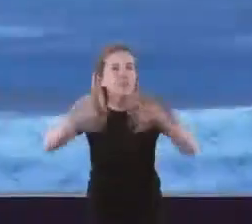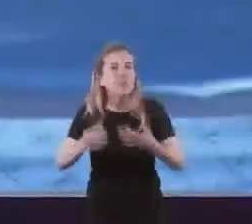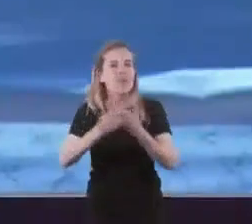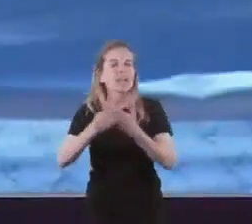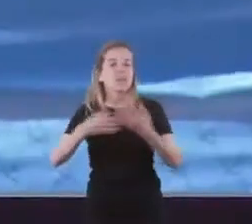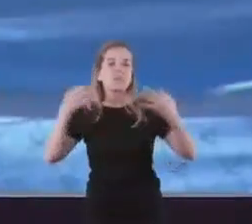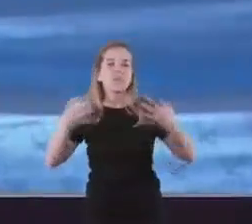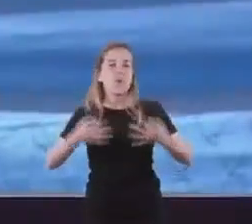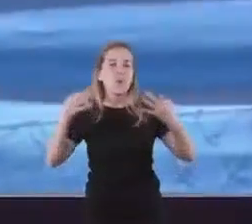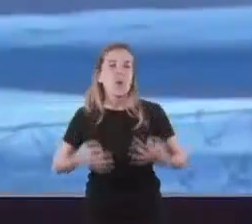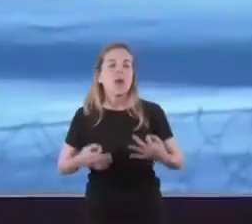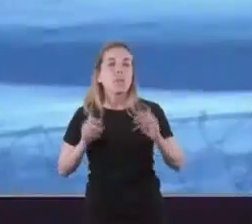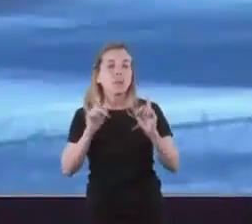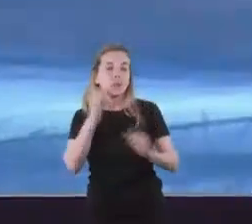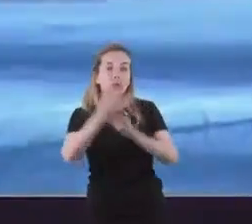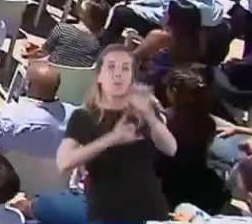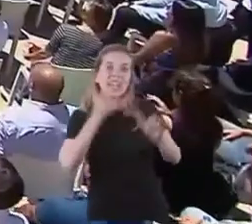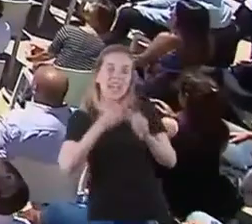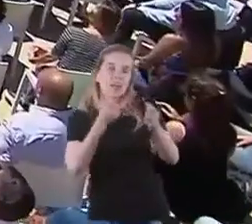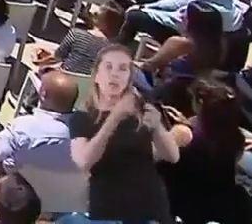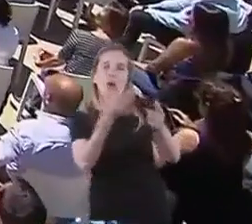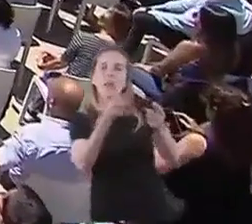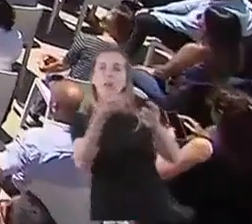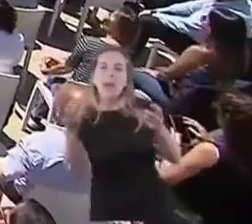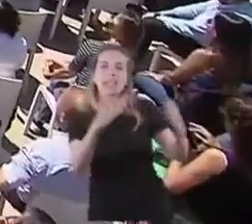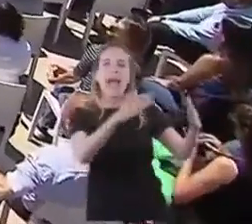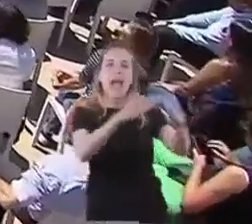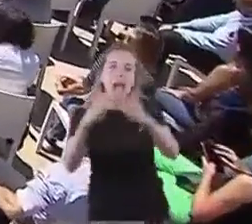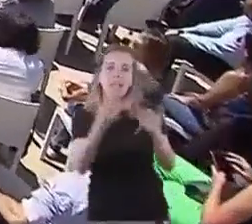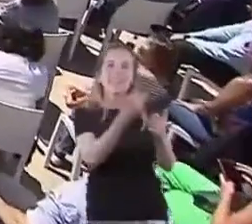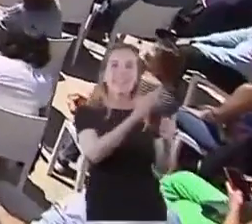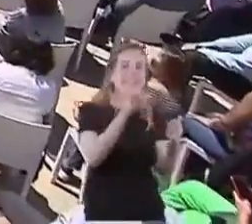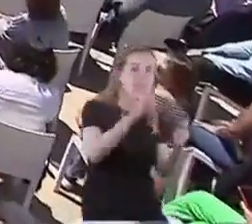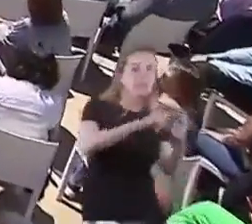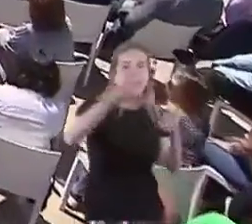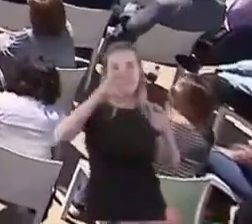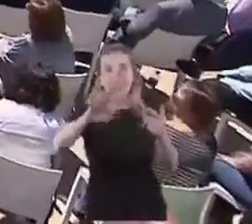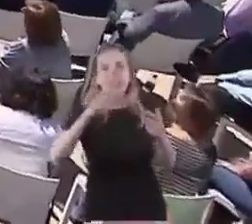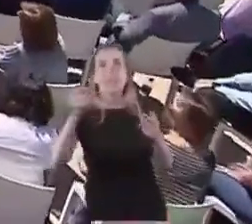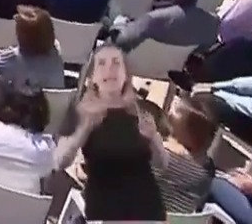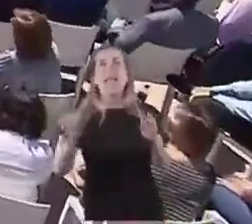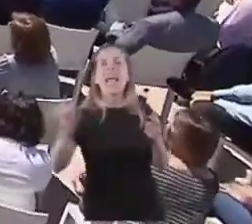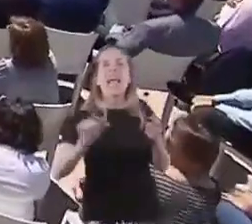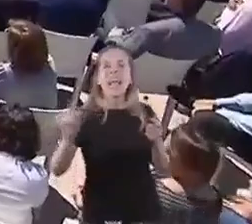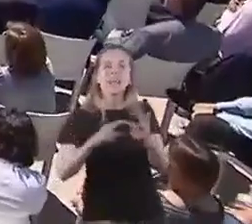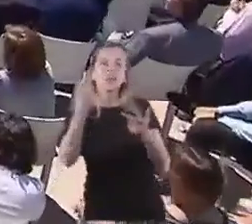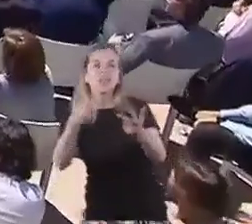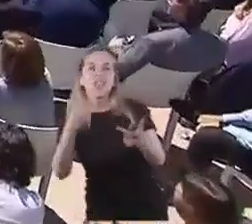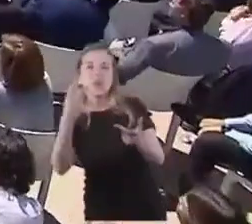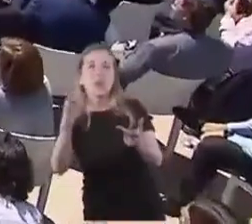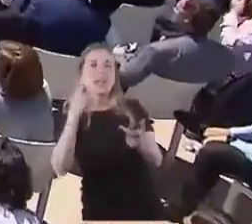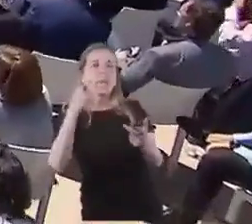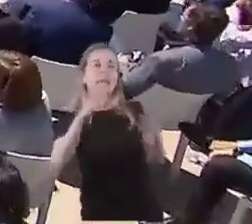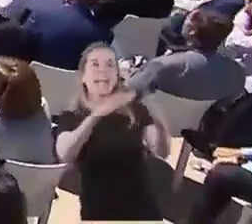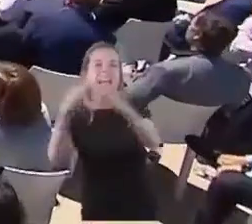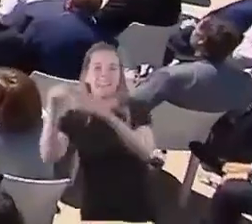De todos esos números de que yo di, las 60.000 casas, los 70.000 créditos, las 140.000 casas